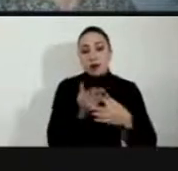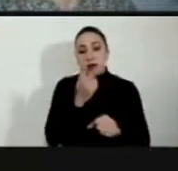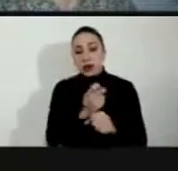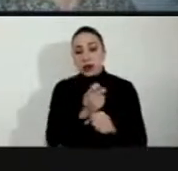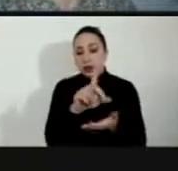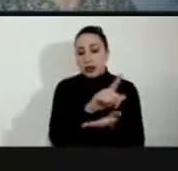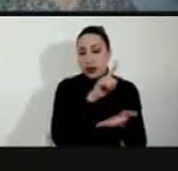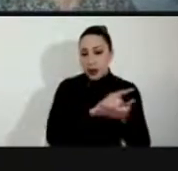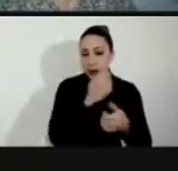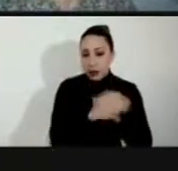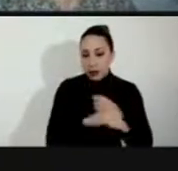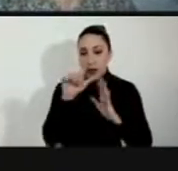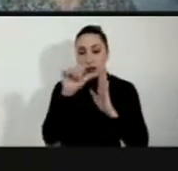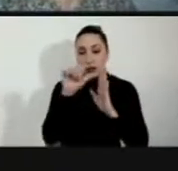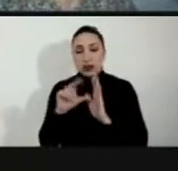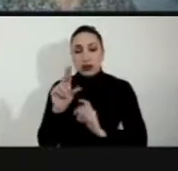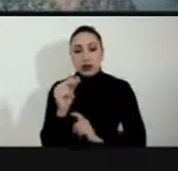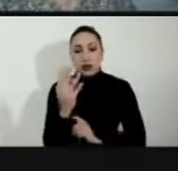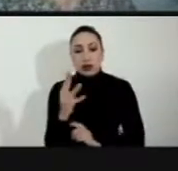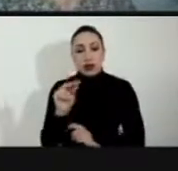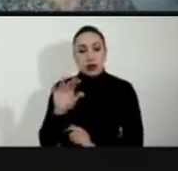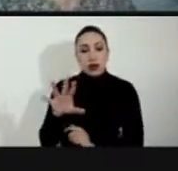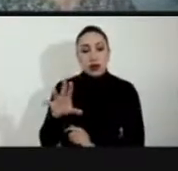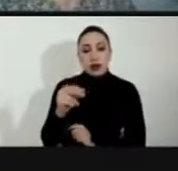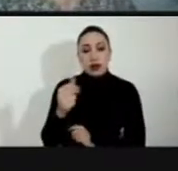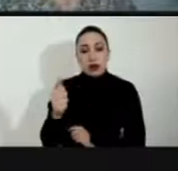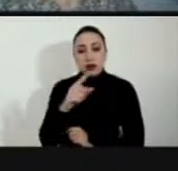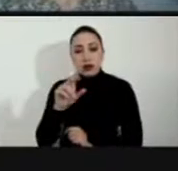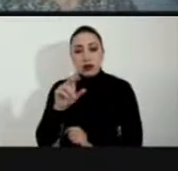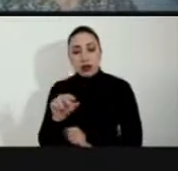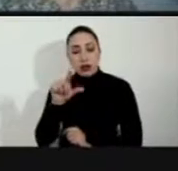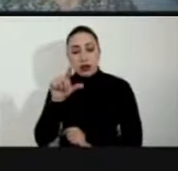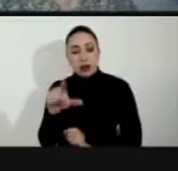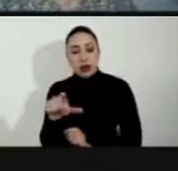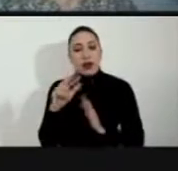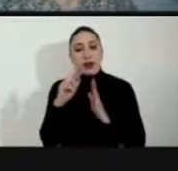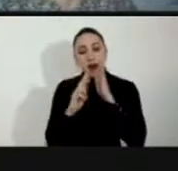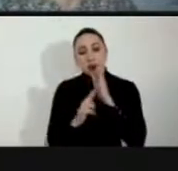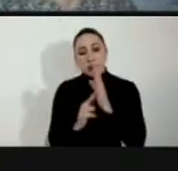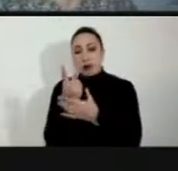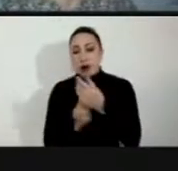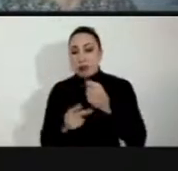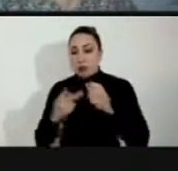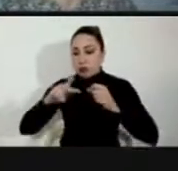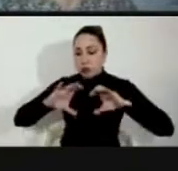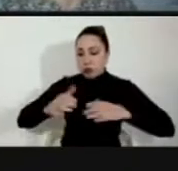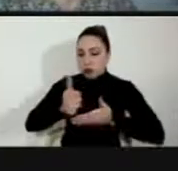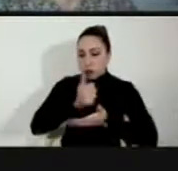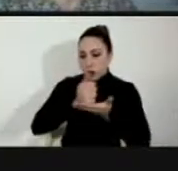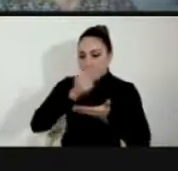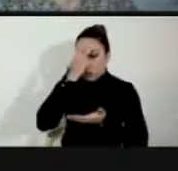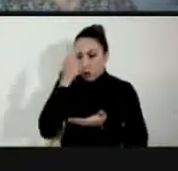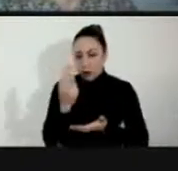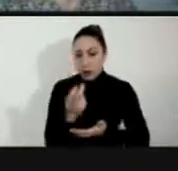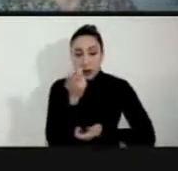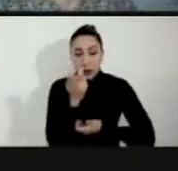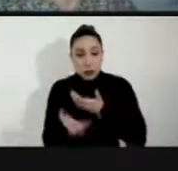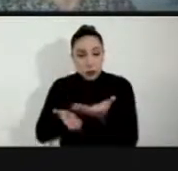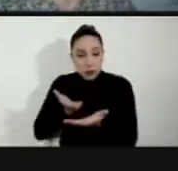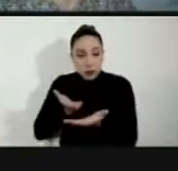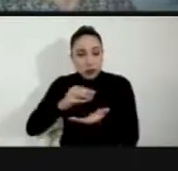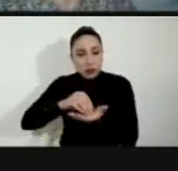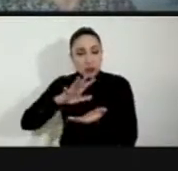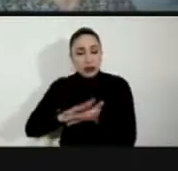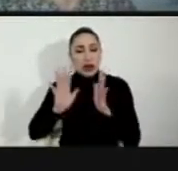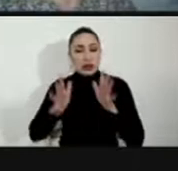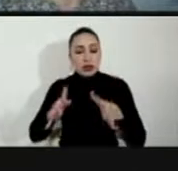Orgánica, 84, 85, 86 y 187 del Reglamento, ambos del Congreso de la Ciudad de México. Se instruye su inserción íntegra